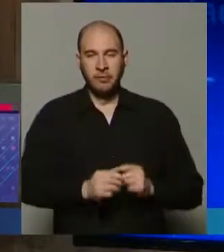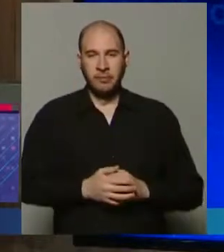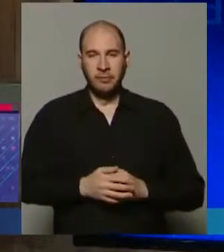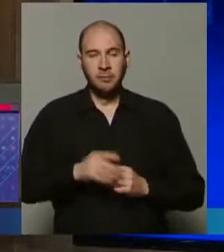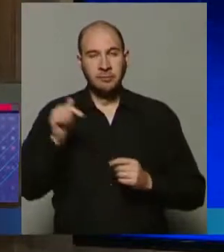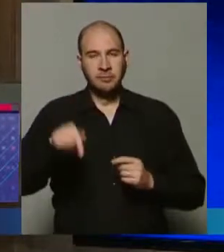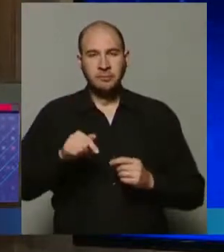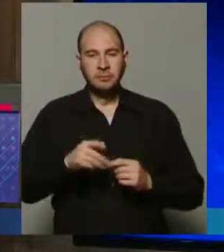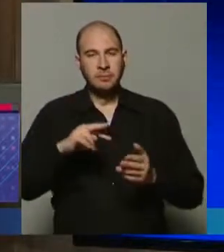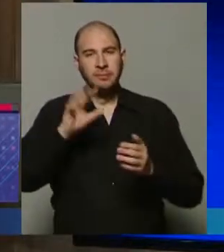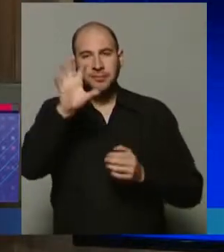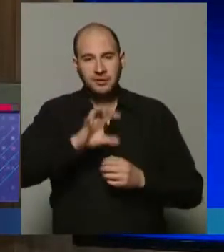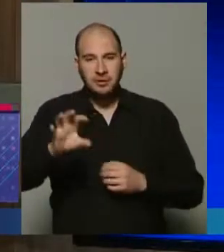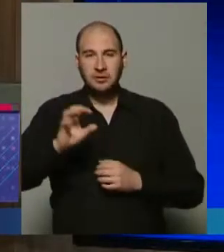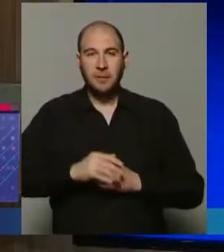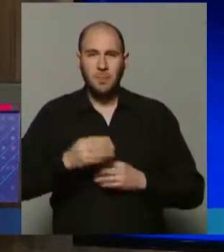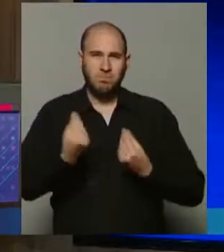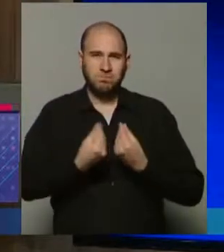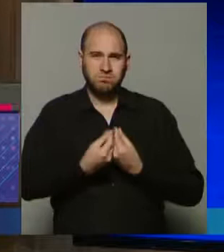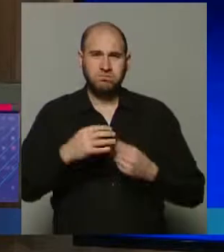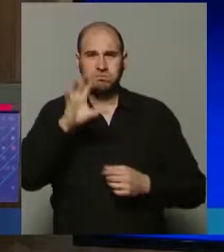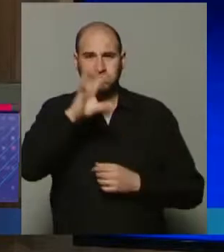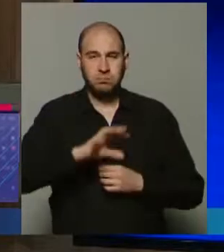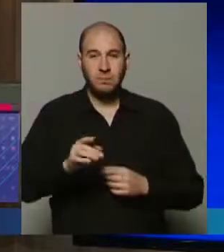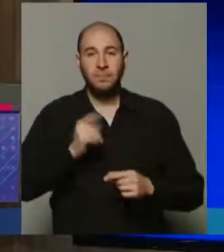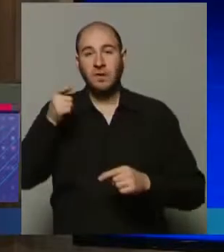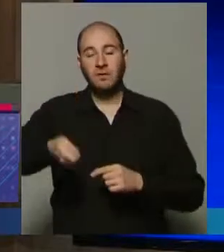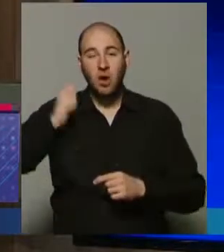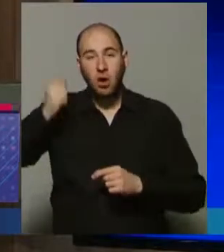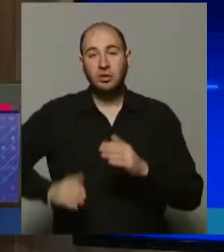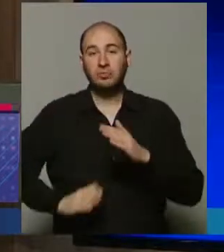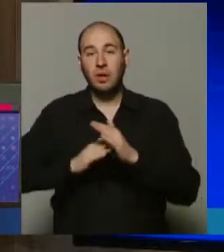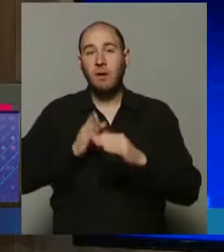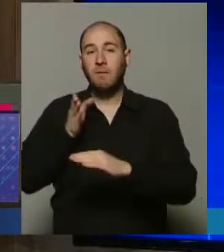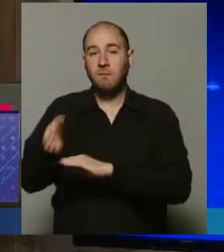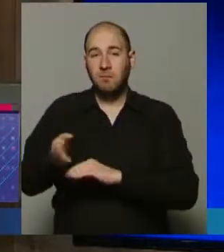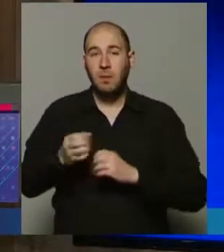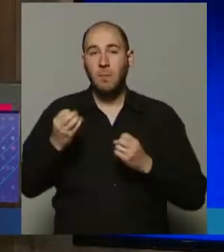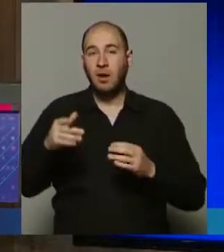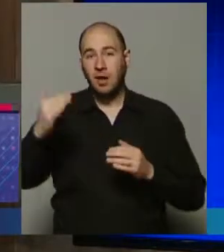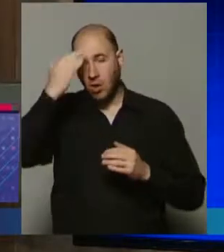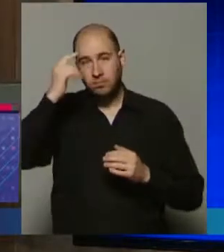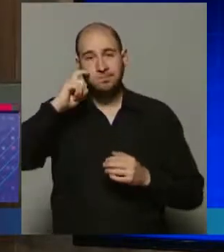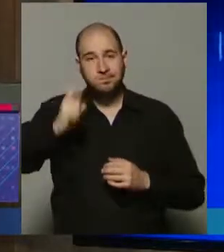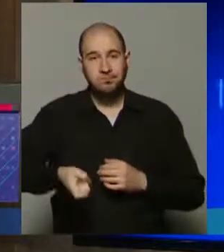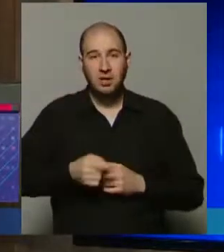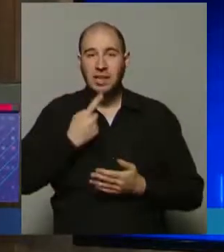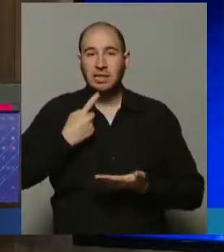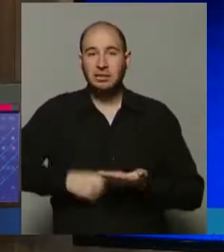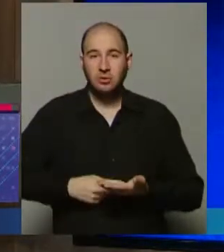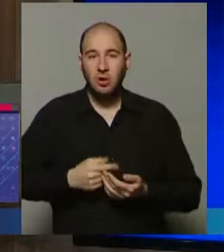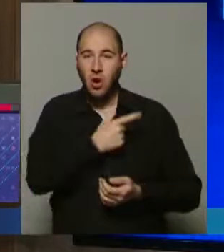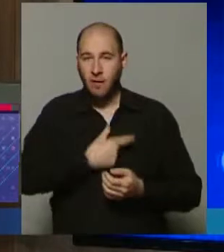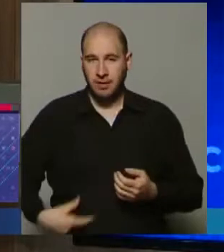una serie de provincias, la mayoría, que recurrieron a la Corte Suprema porque consideraban que no era constitucional esta decisión del